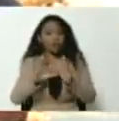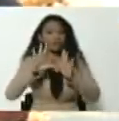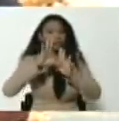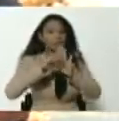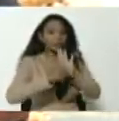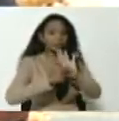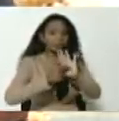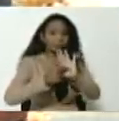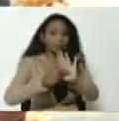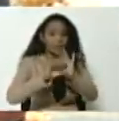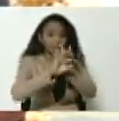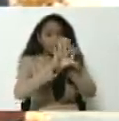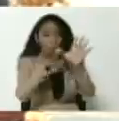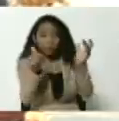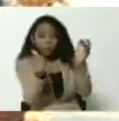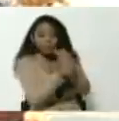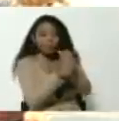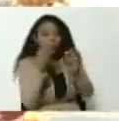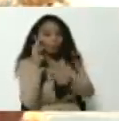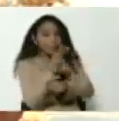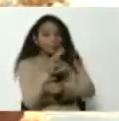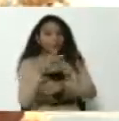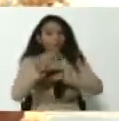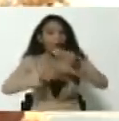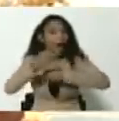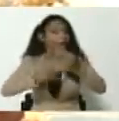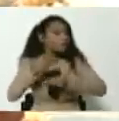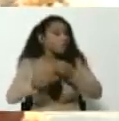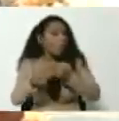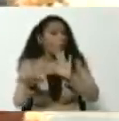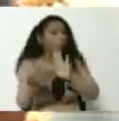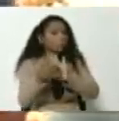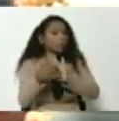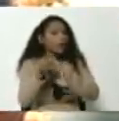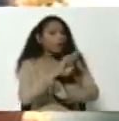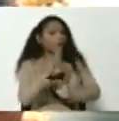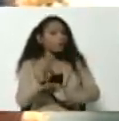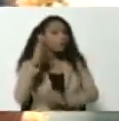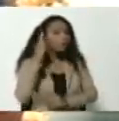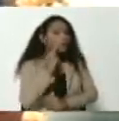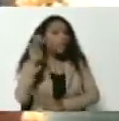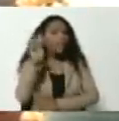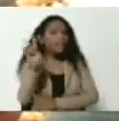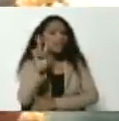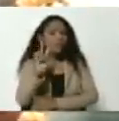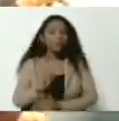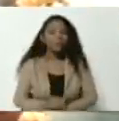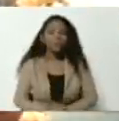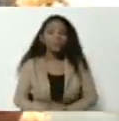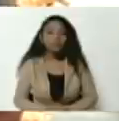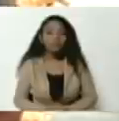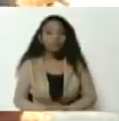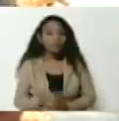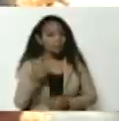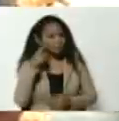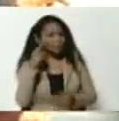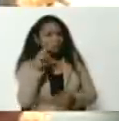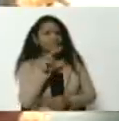que se está perpetrando y que se ha perpetrado contra la República Bolivariana de Venezuela.